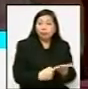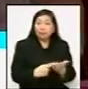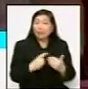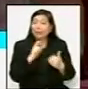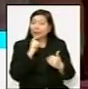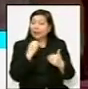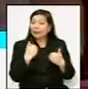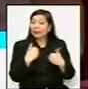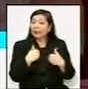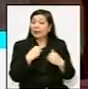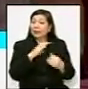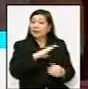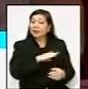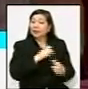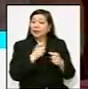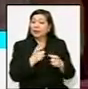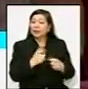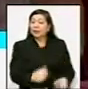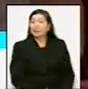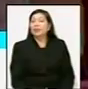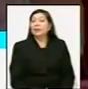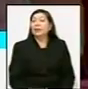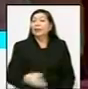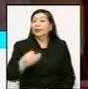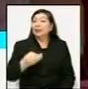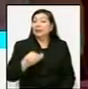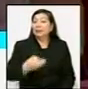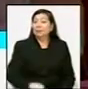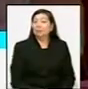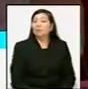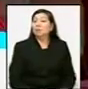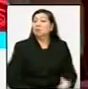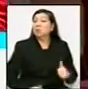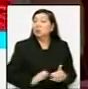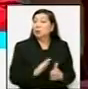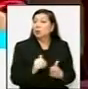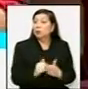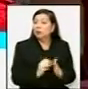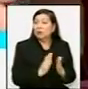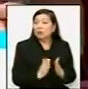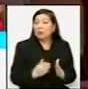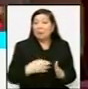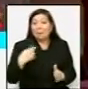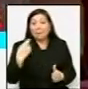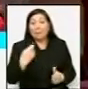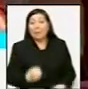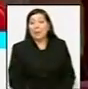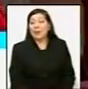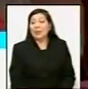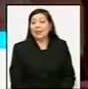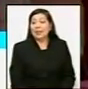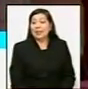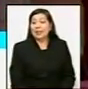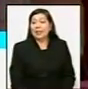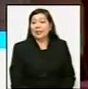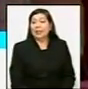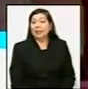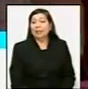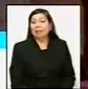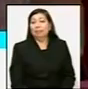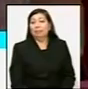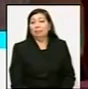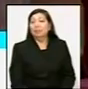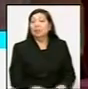tengan momentos de fiscalización específicos, en los cuales todas las organizaciones políticas